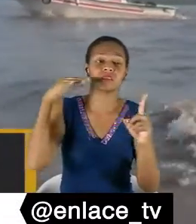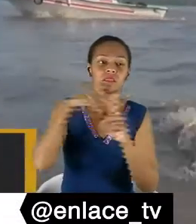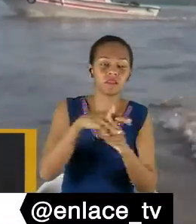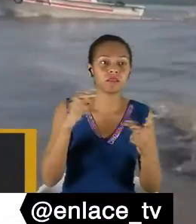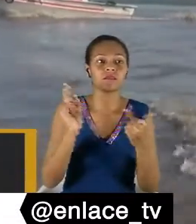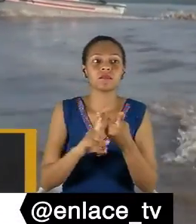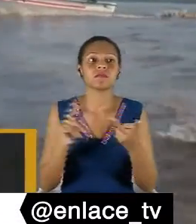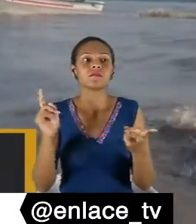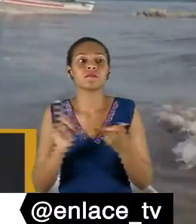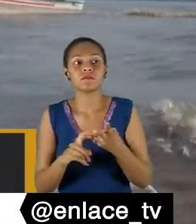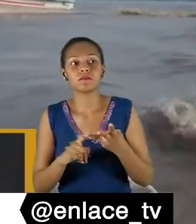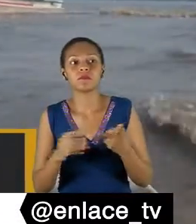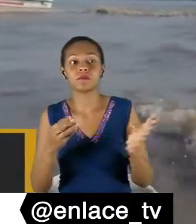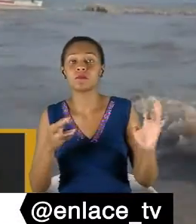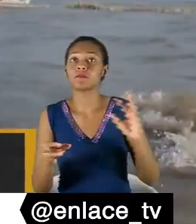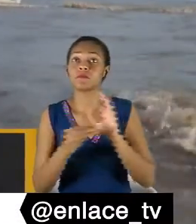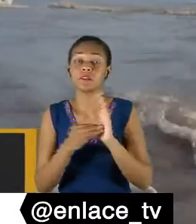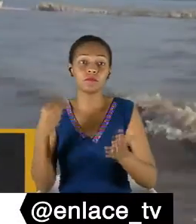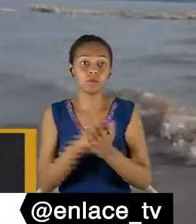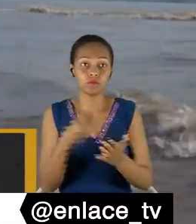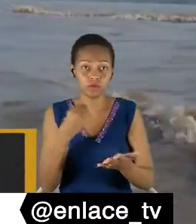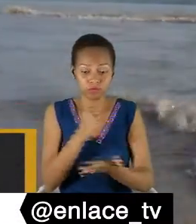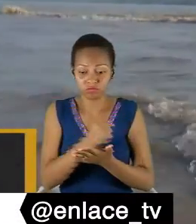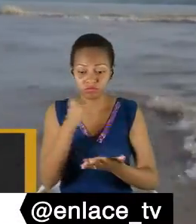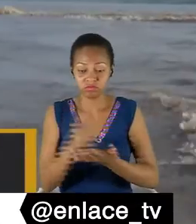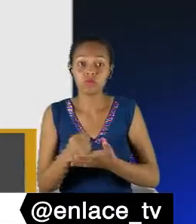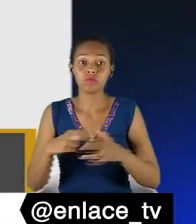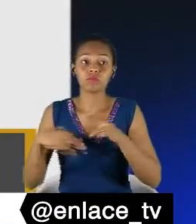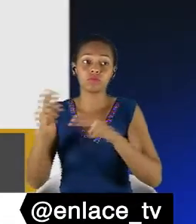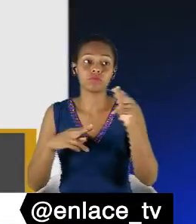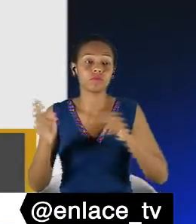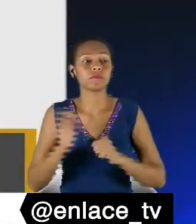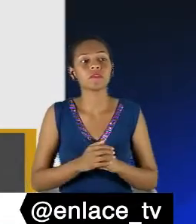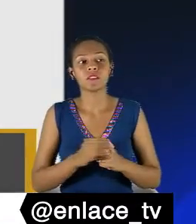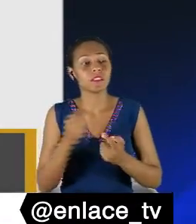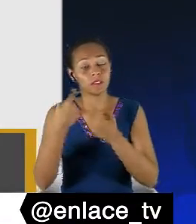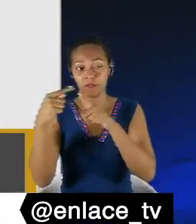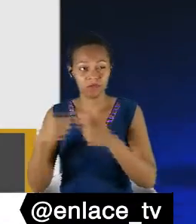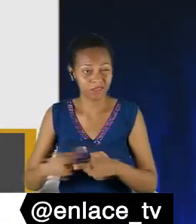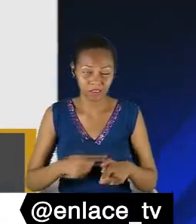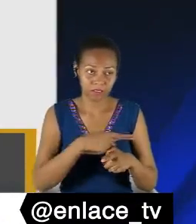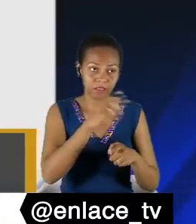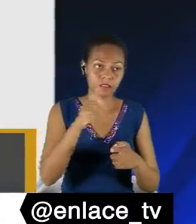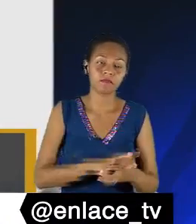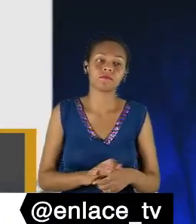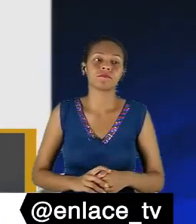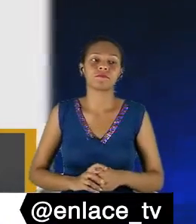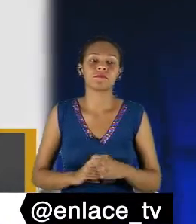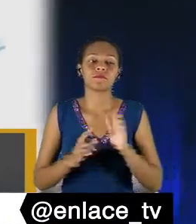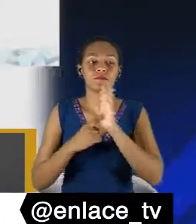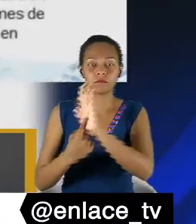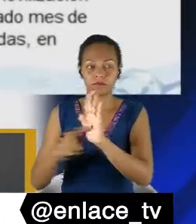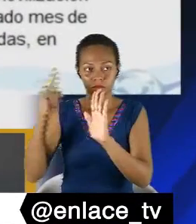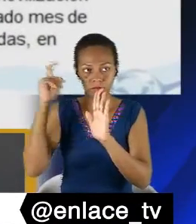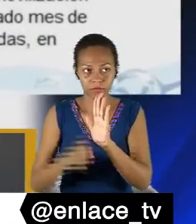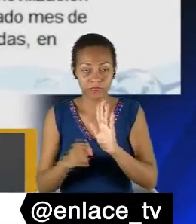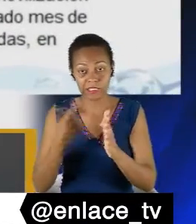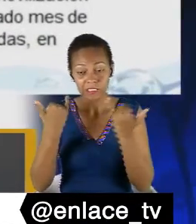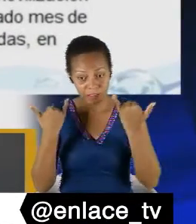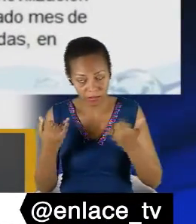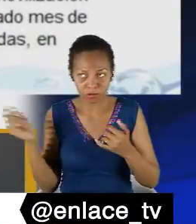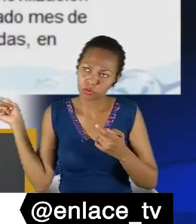todo riesgo de construcción y la certificación de movilización de equipos. El escrito termina destacando que por medio de las labores adelantadas durante